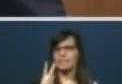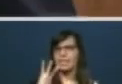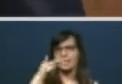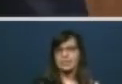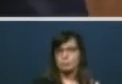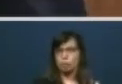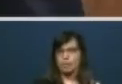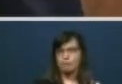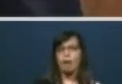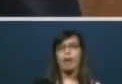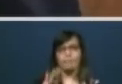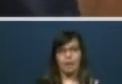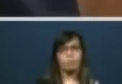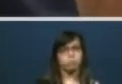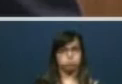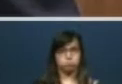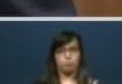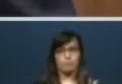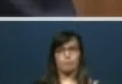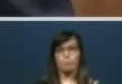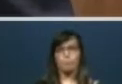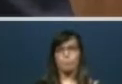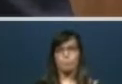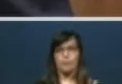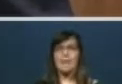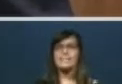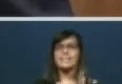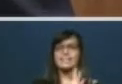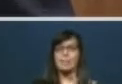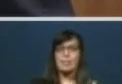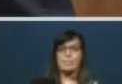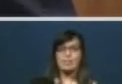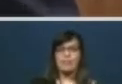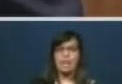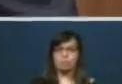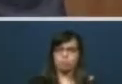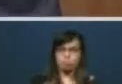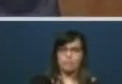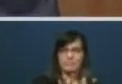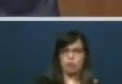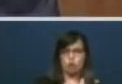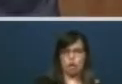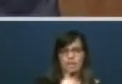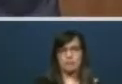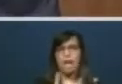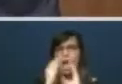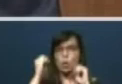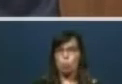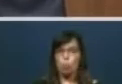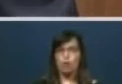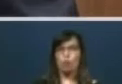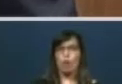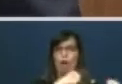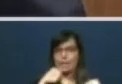demostrado acertadas integrar el sistema de la dependencia con los servicios sociales llegar a acuerdos con los agentes sociales y con el